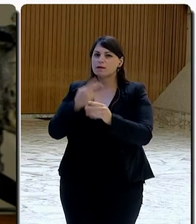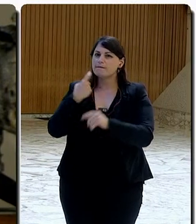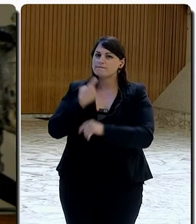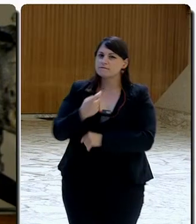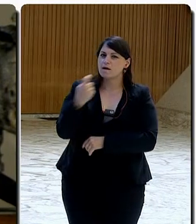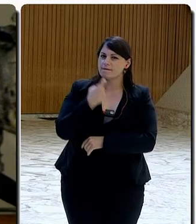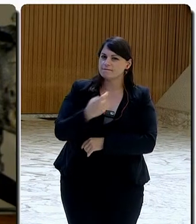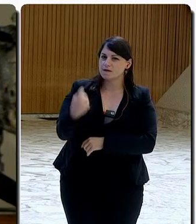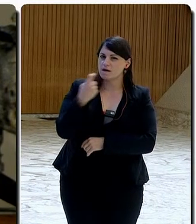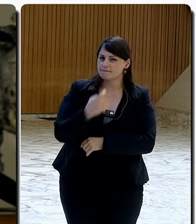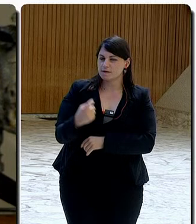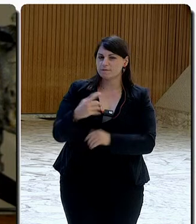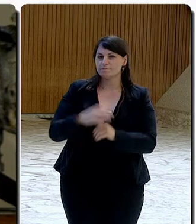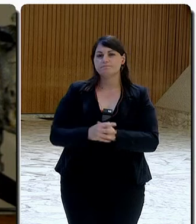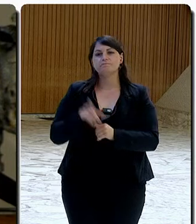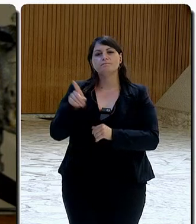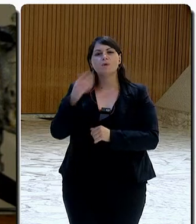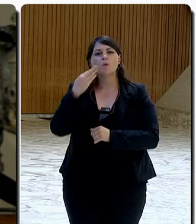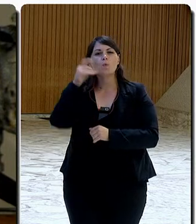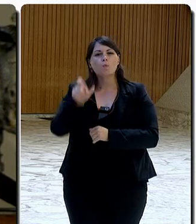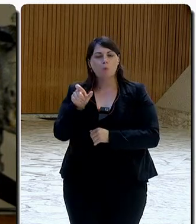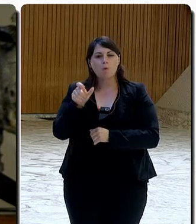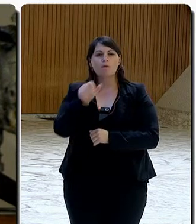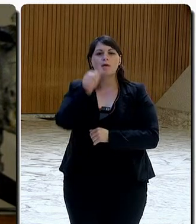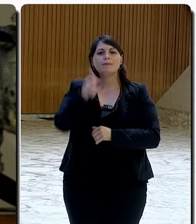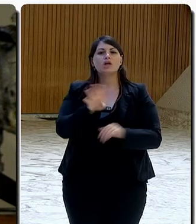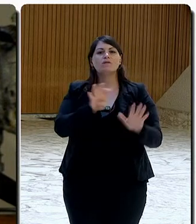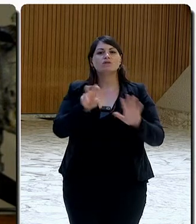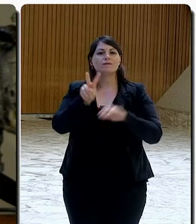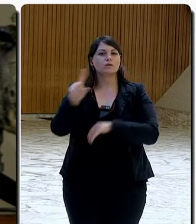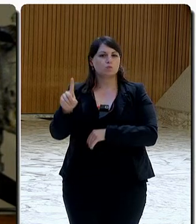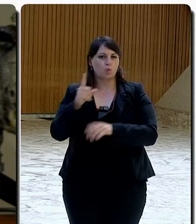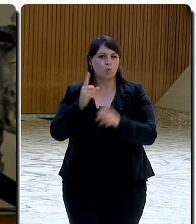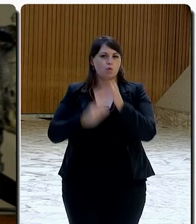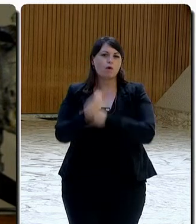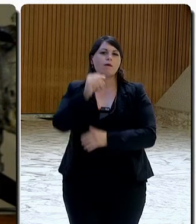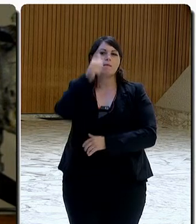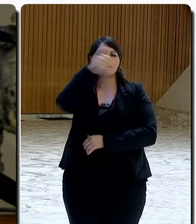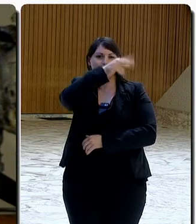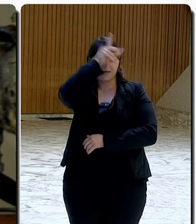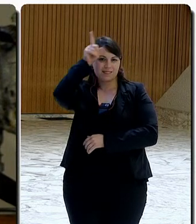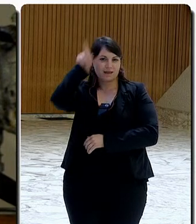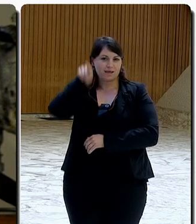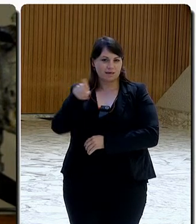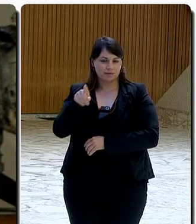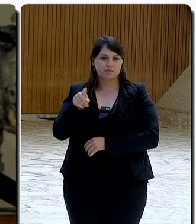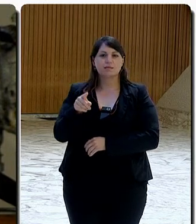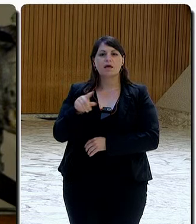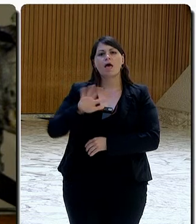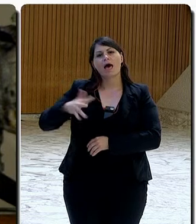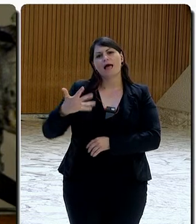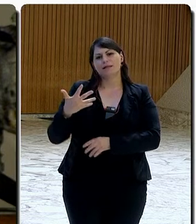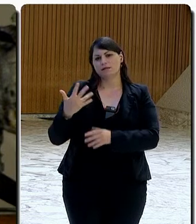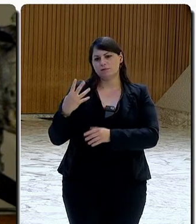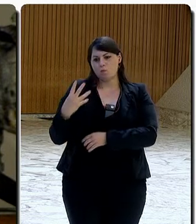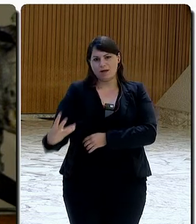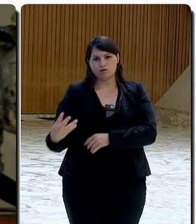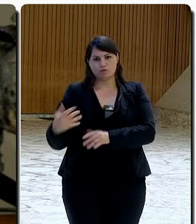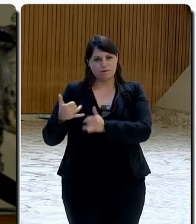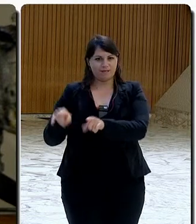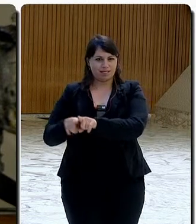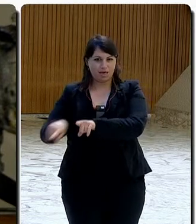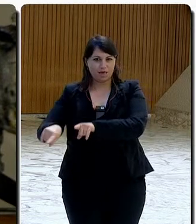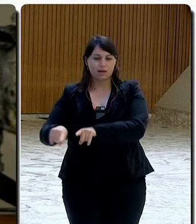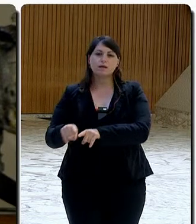Era el menor de cinco hermanos, en una familia humilde del barrio de Tetuán. Esta familia era